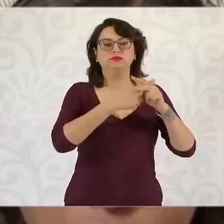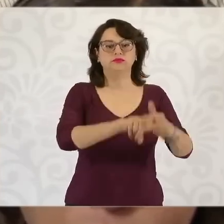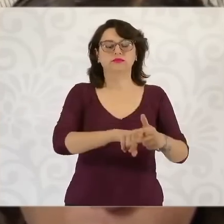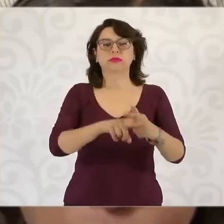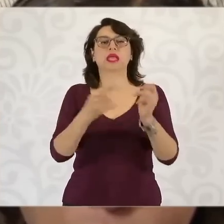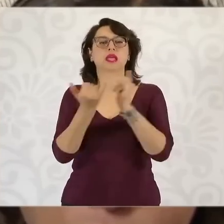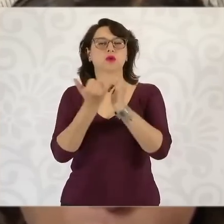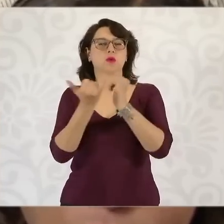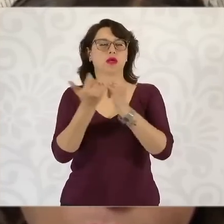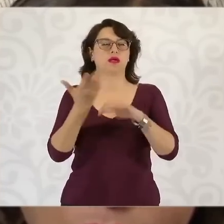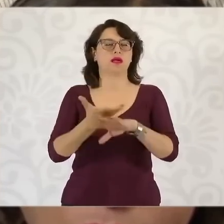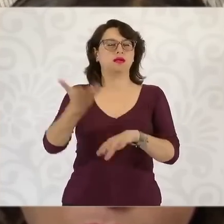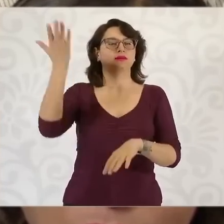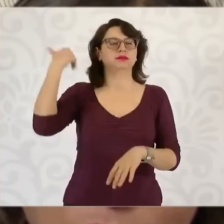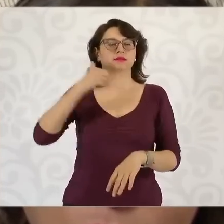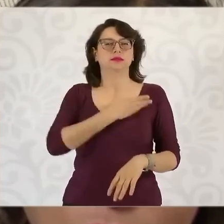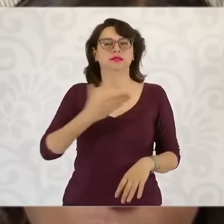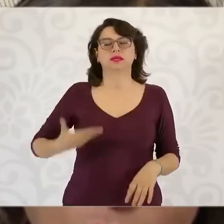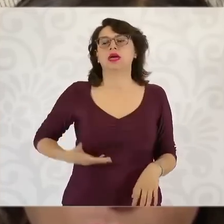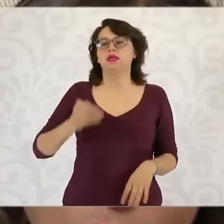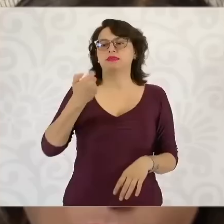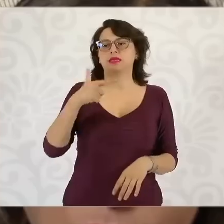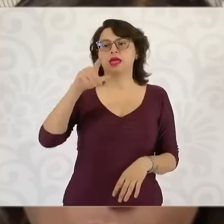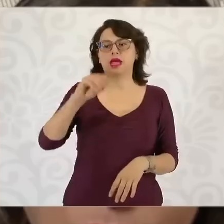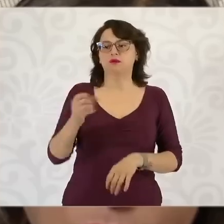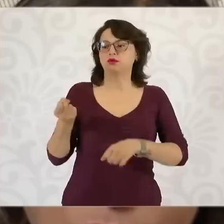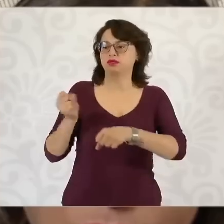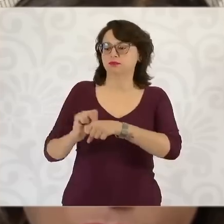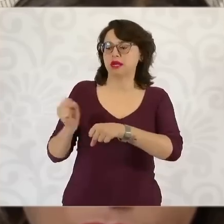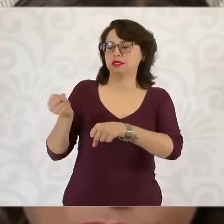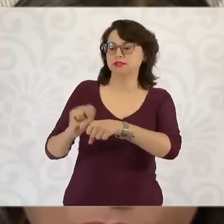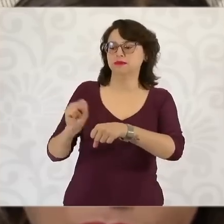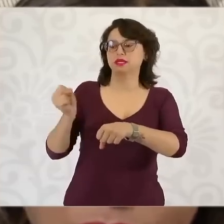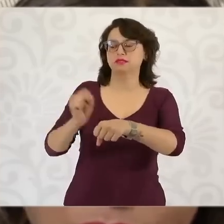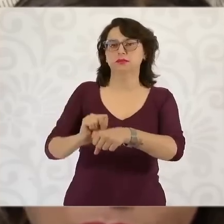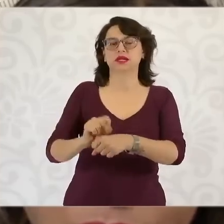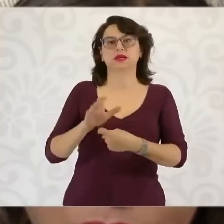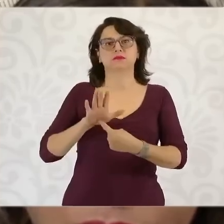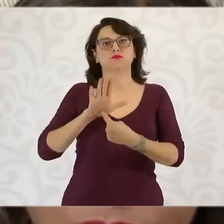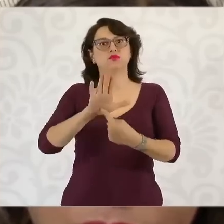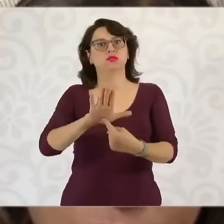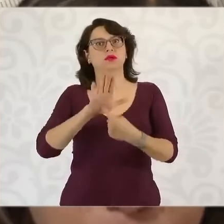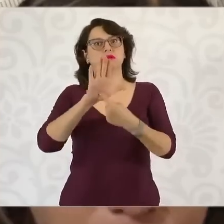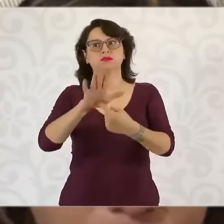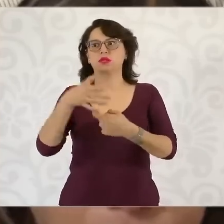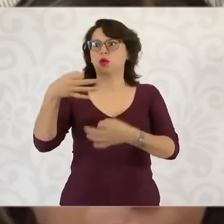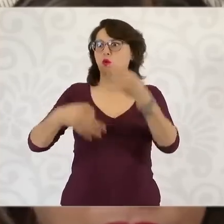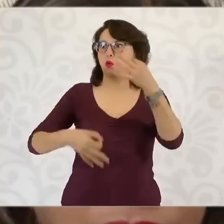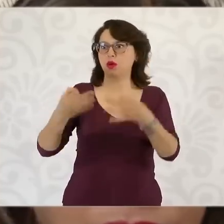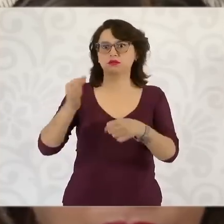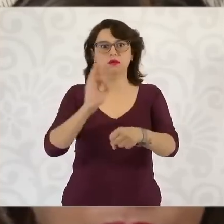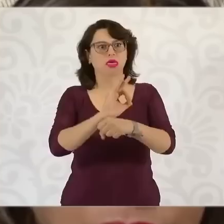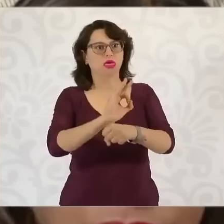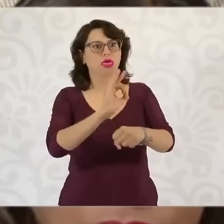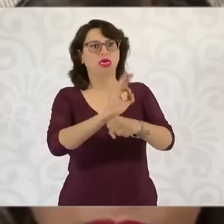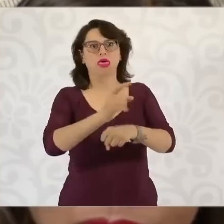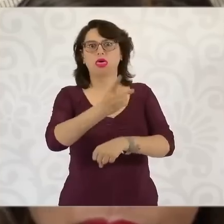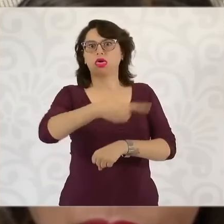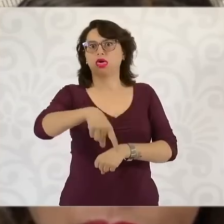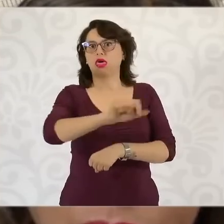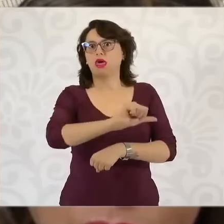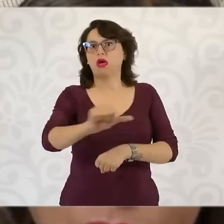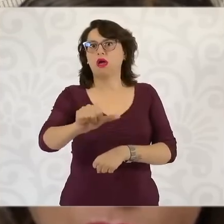su sección Cero Impunidad, que cada semana nos daban dando nuevos casos, incluso aquí la secretaria de Gobernación en su momento